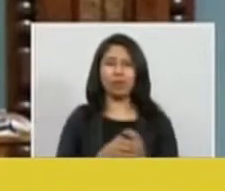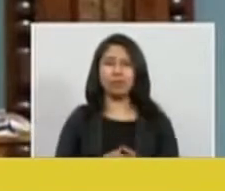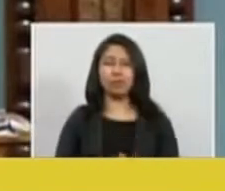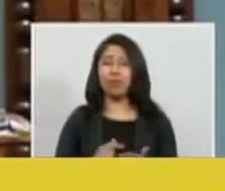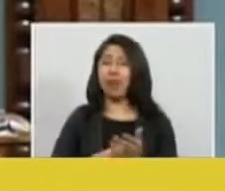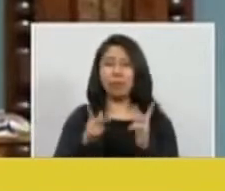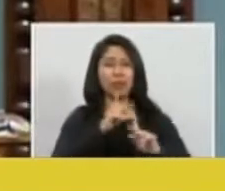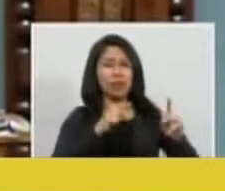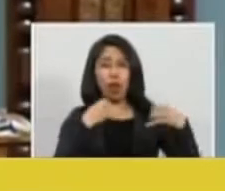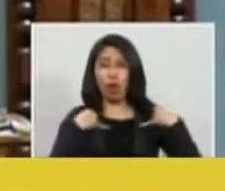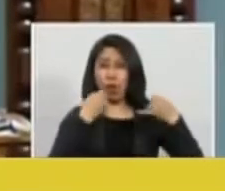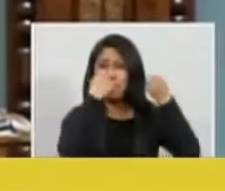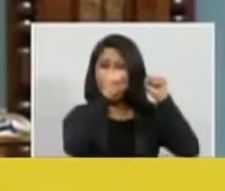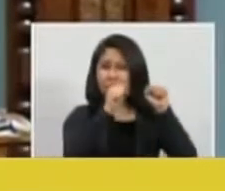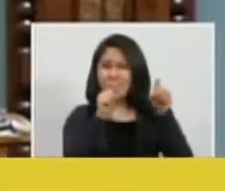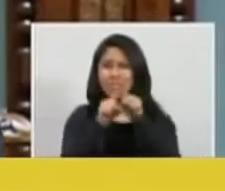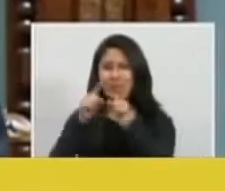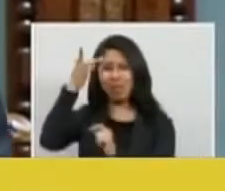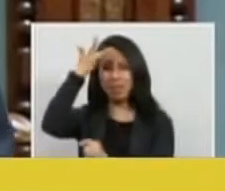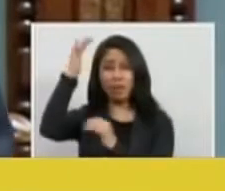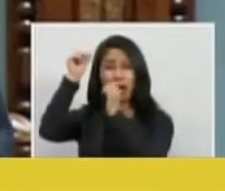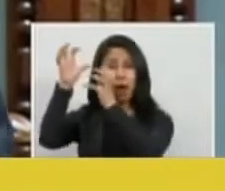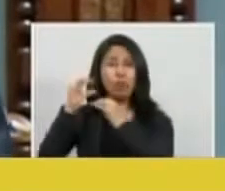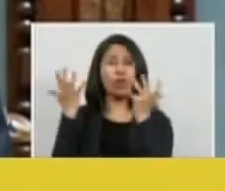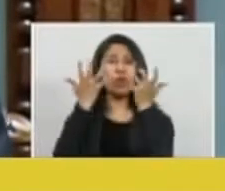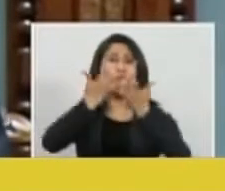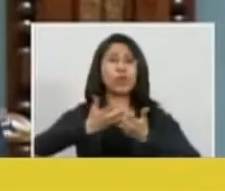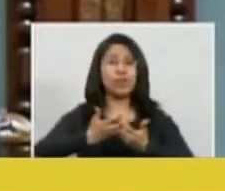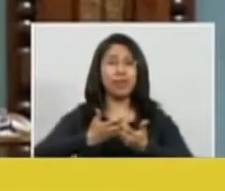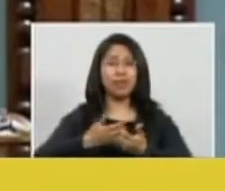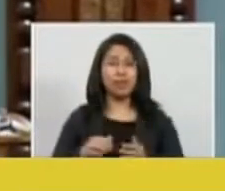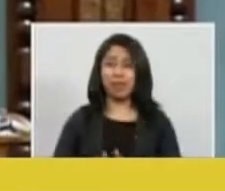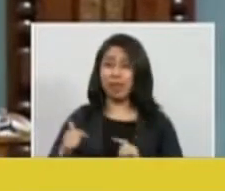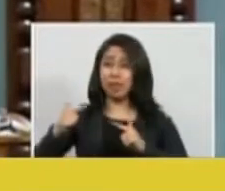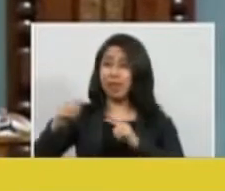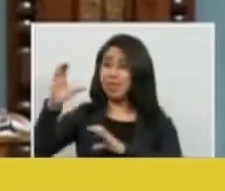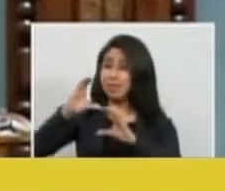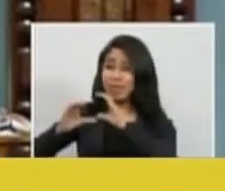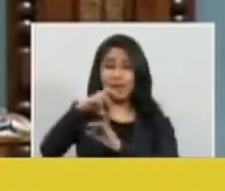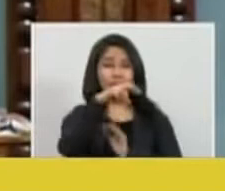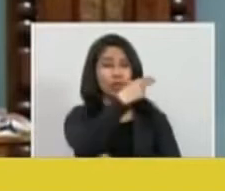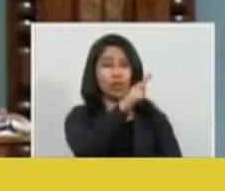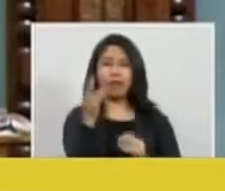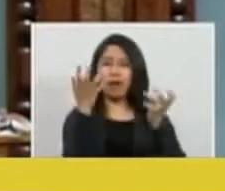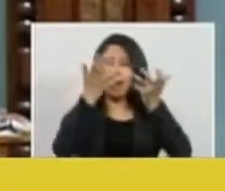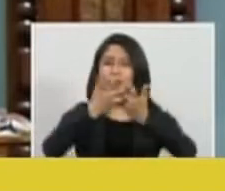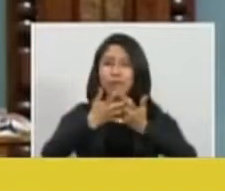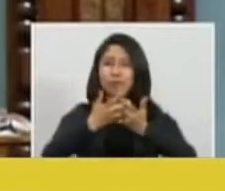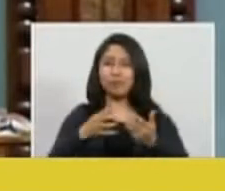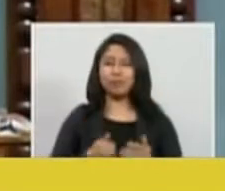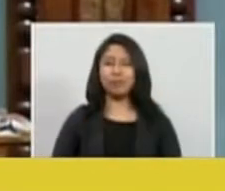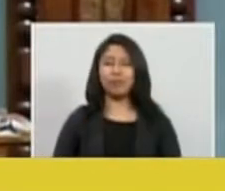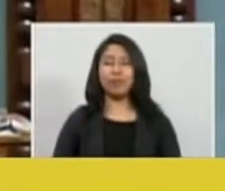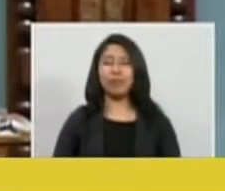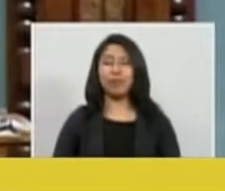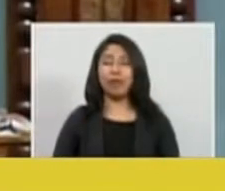rebeldía de los jóvenes y la sabiduría de los abuelos, entre los límites de la ciencia y la naturaleza inquebrantable,